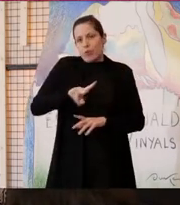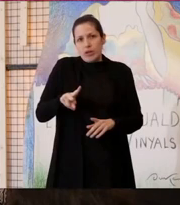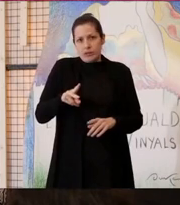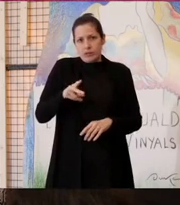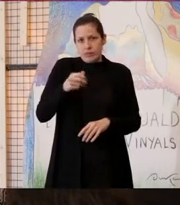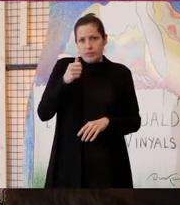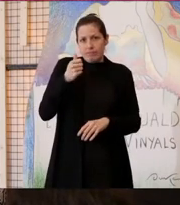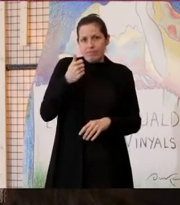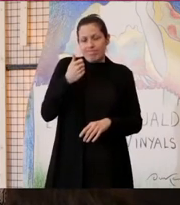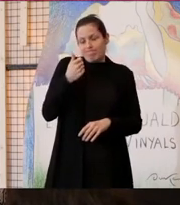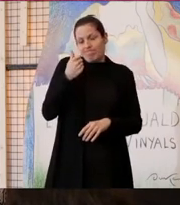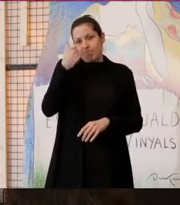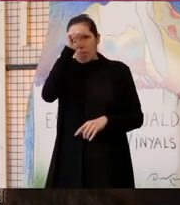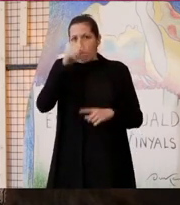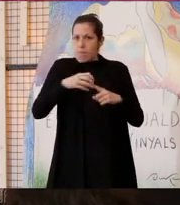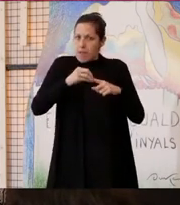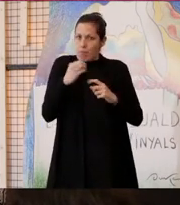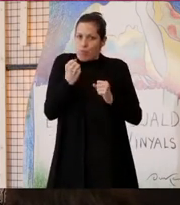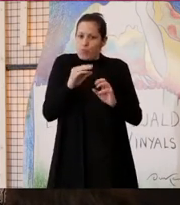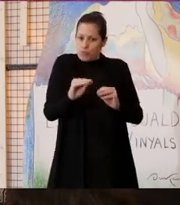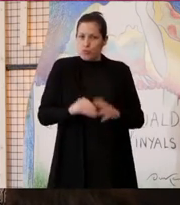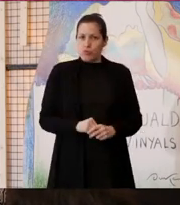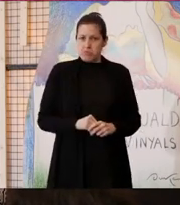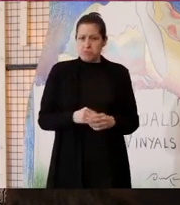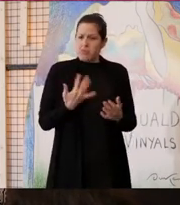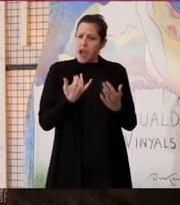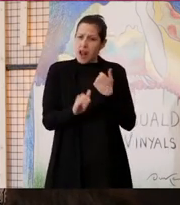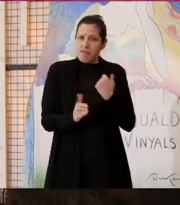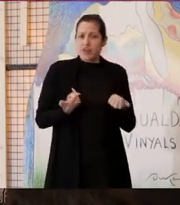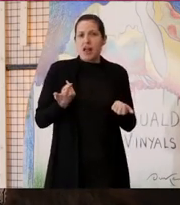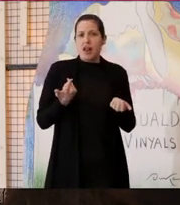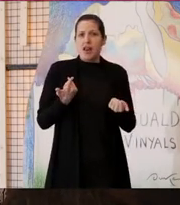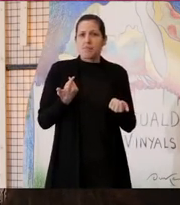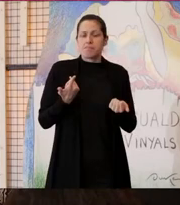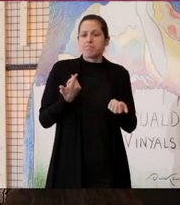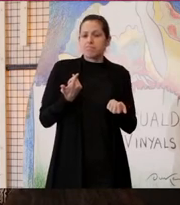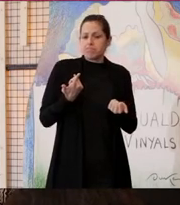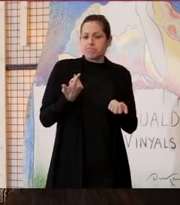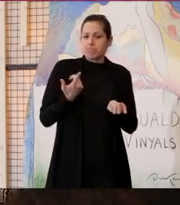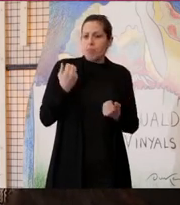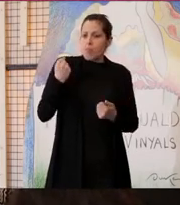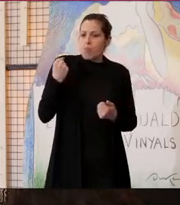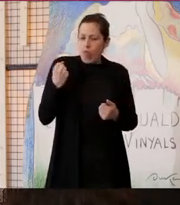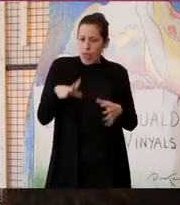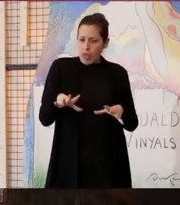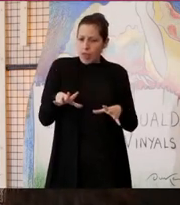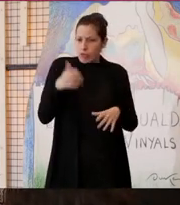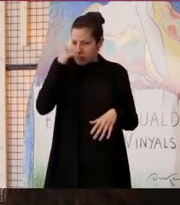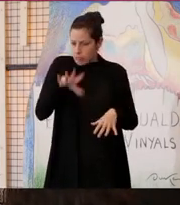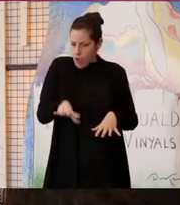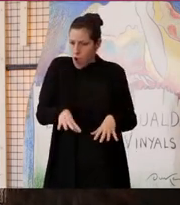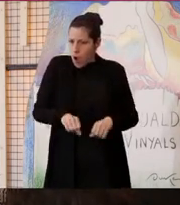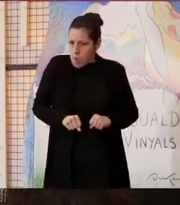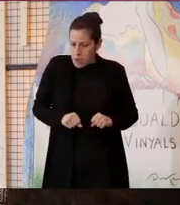expulsa nos expulsa por la decisión propia de los que ostentan el poder que son ellos y nos expulsa porque nosotras